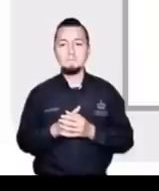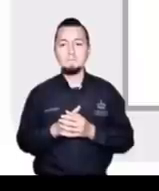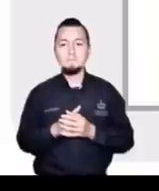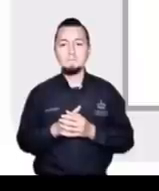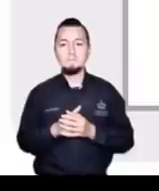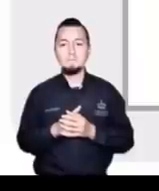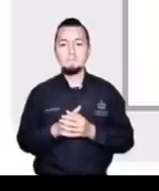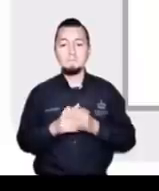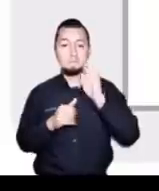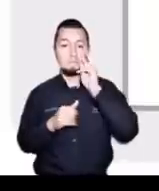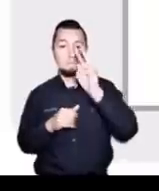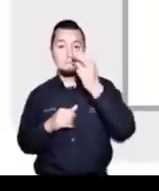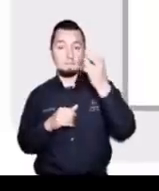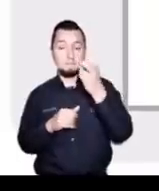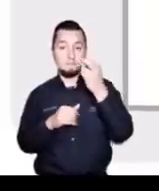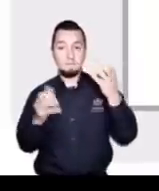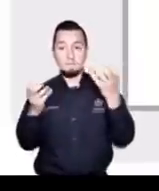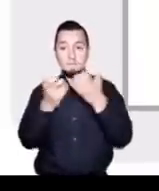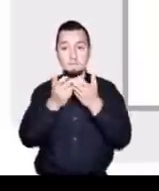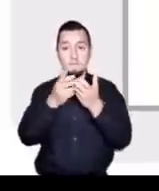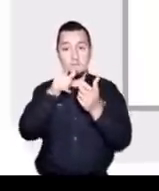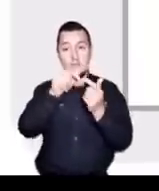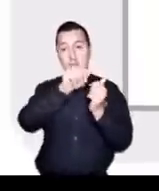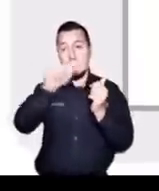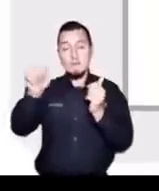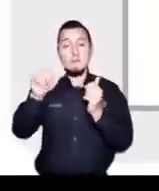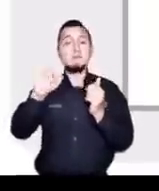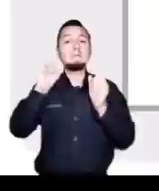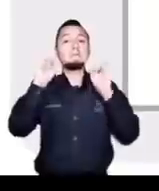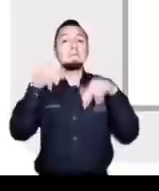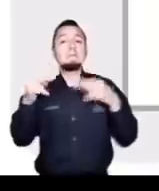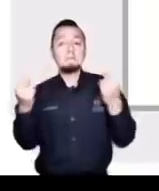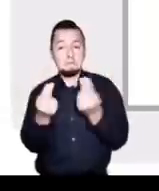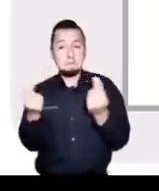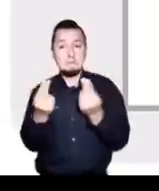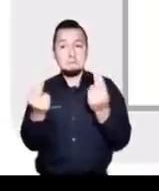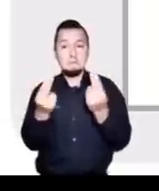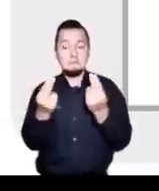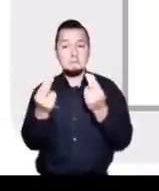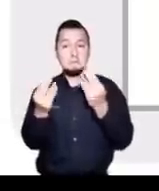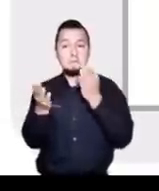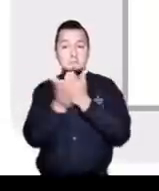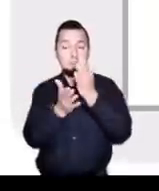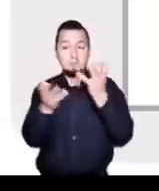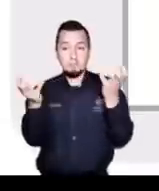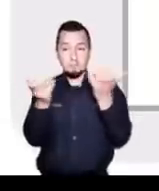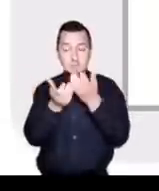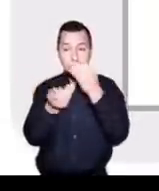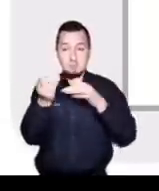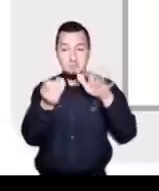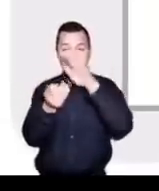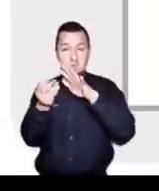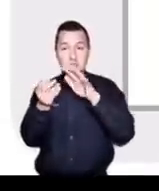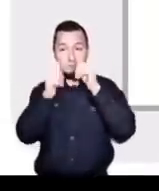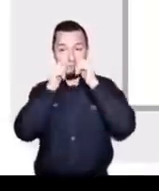peatonal de un lado a otro sin necesidad de entrar al sistema, pero dando esa posibilidad estará